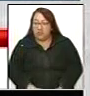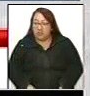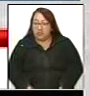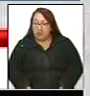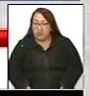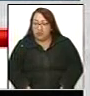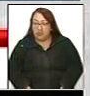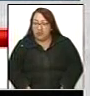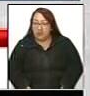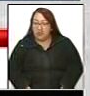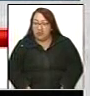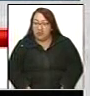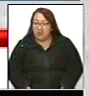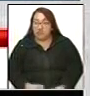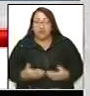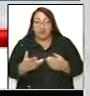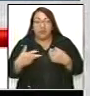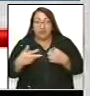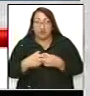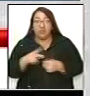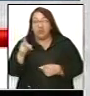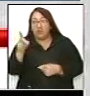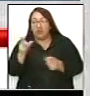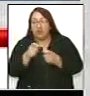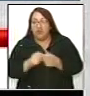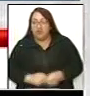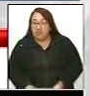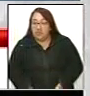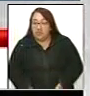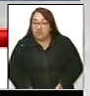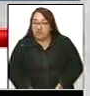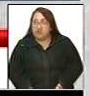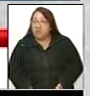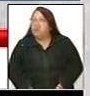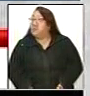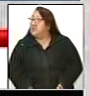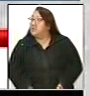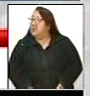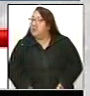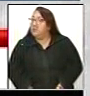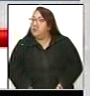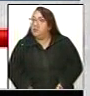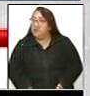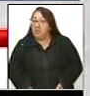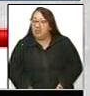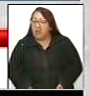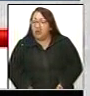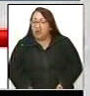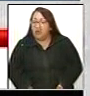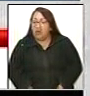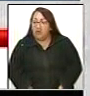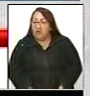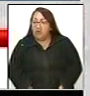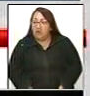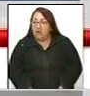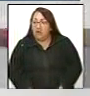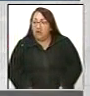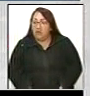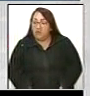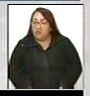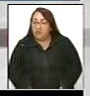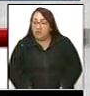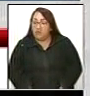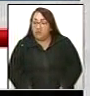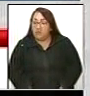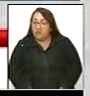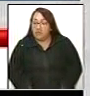Me pide una interrupción antes de terminar el congresista Julio. Tiene la interrupción, congresista Rosas. Presidenta, buenos